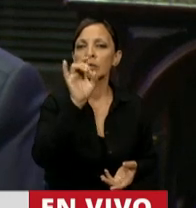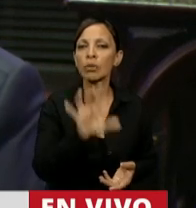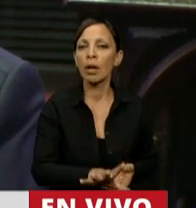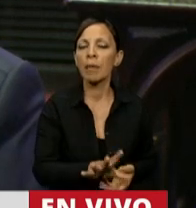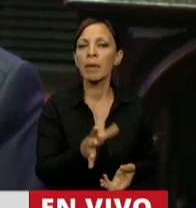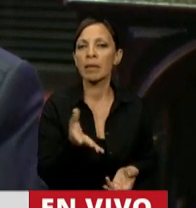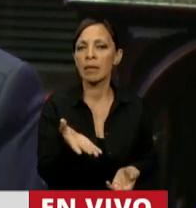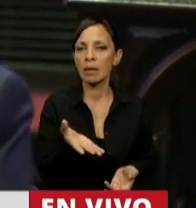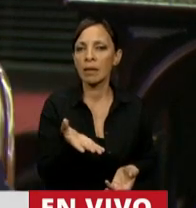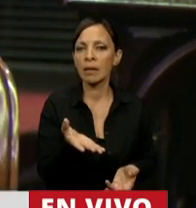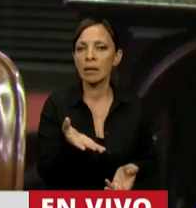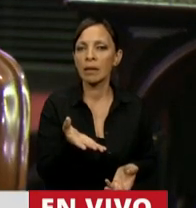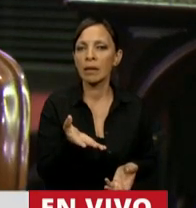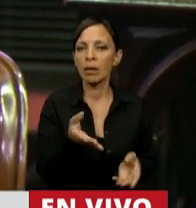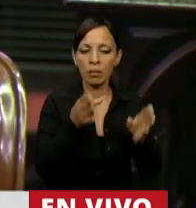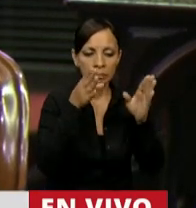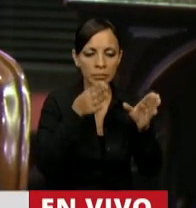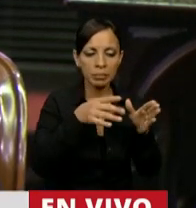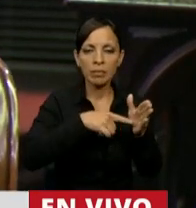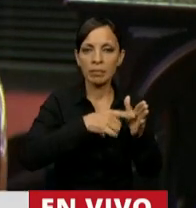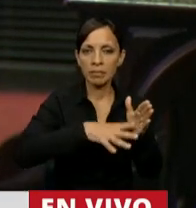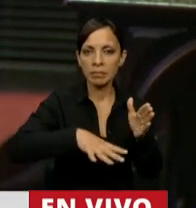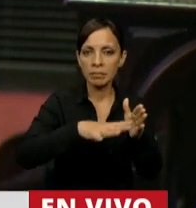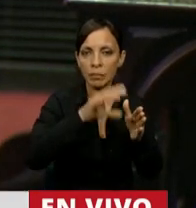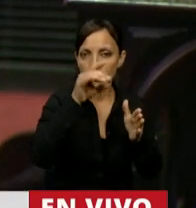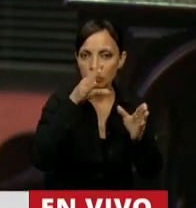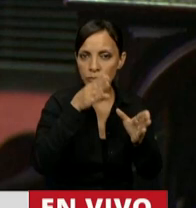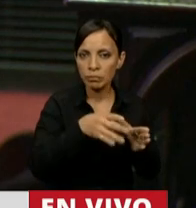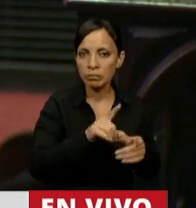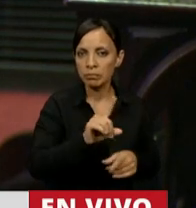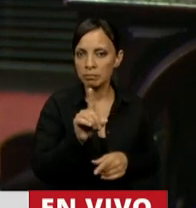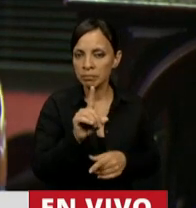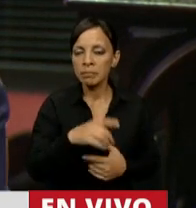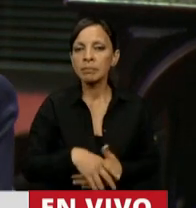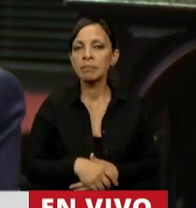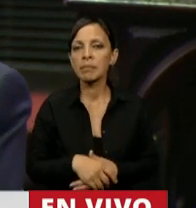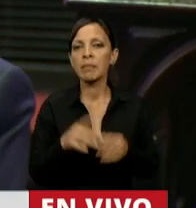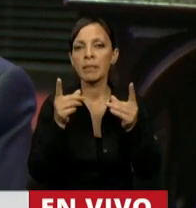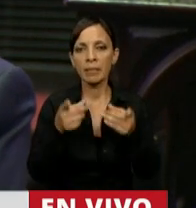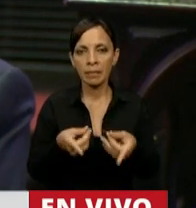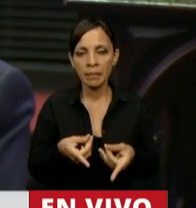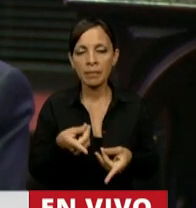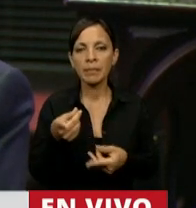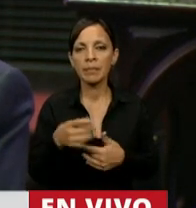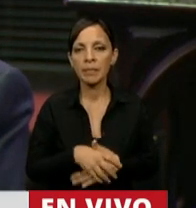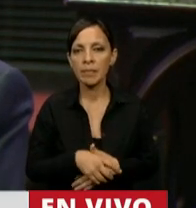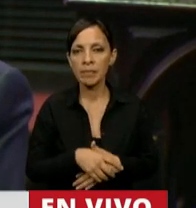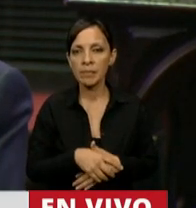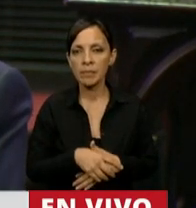solamente al caso particular de la Ciudad de Buenos Aires, sino que es